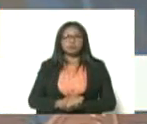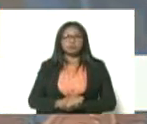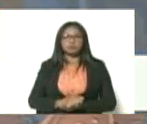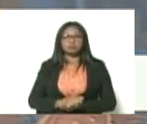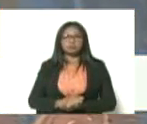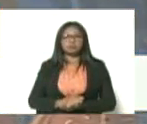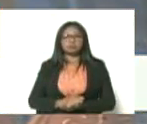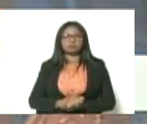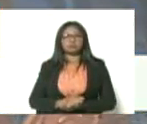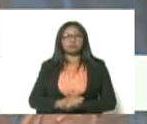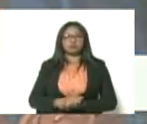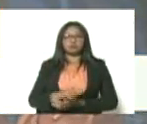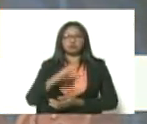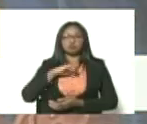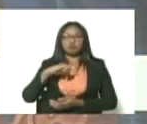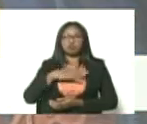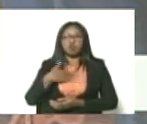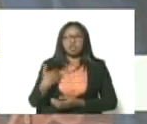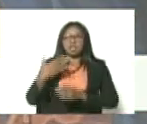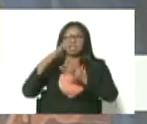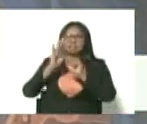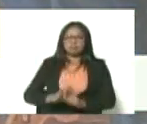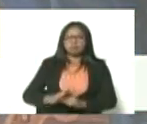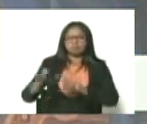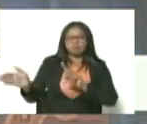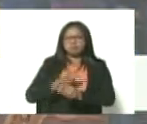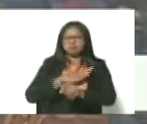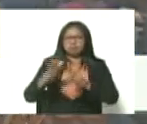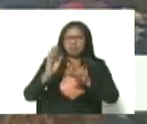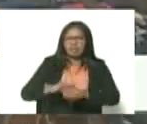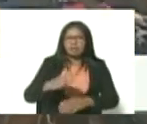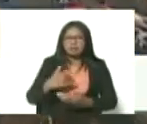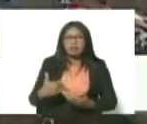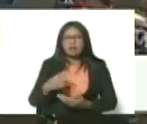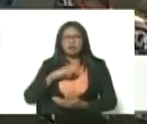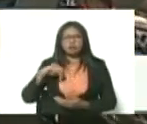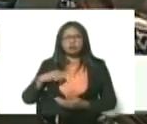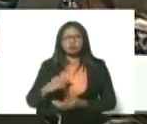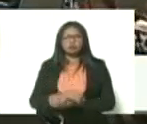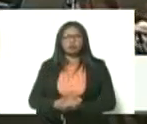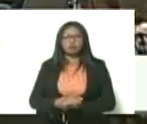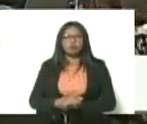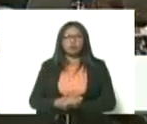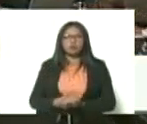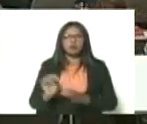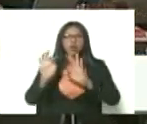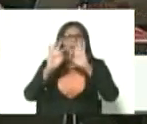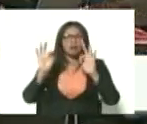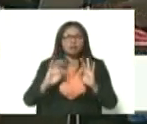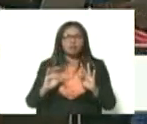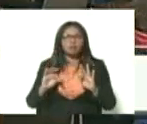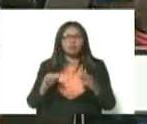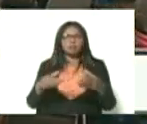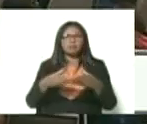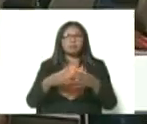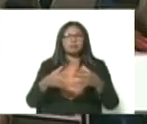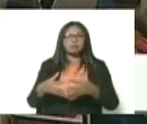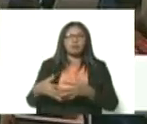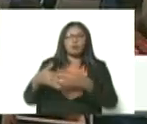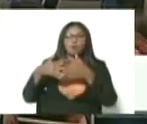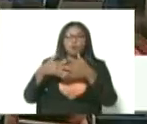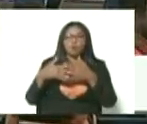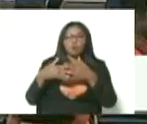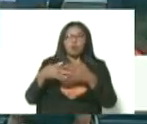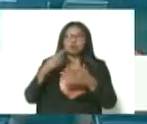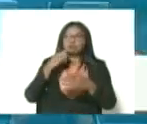quiere menospreciar, maltratar. El lenguaje del vocero del Departamento de Estado es